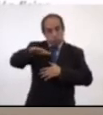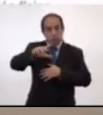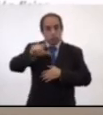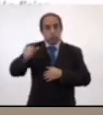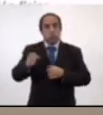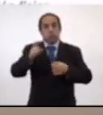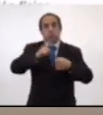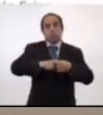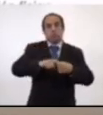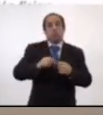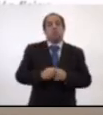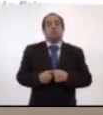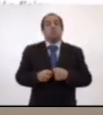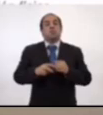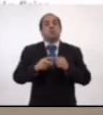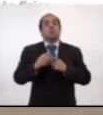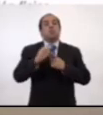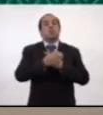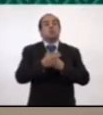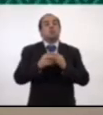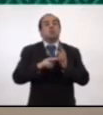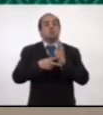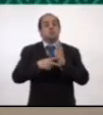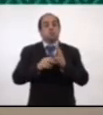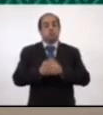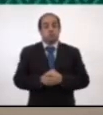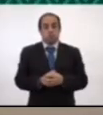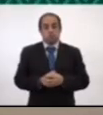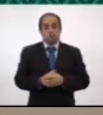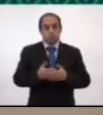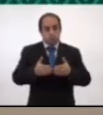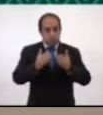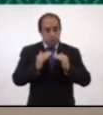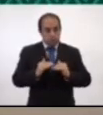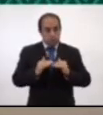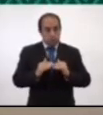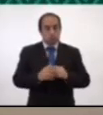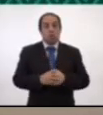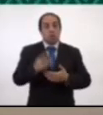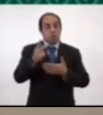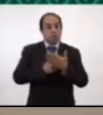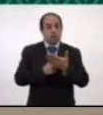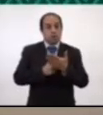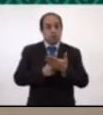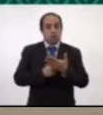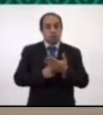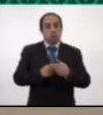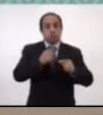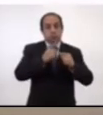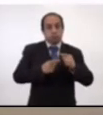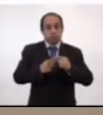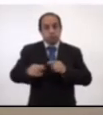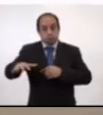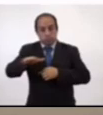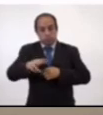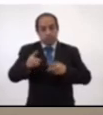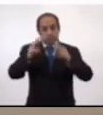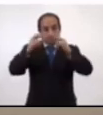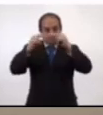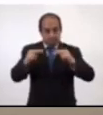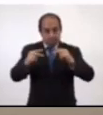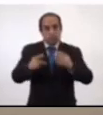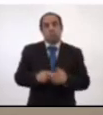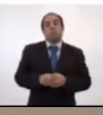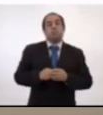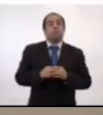ya se incorporaron las del Colegio de Ingenieros Civiles. Adelante. Y en cuanto al programa para retiro de la estructura colapsada de línea